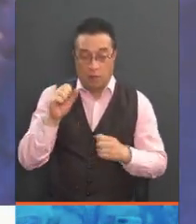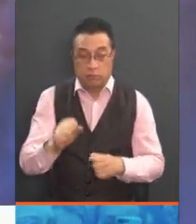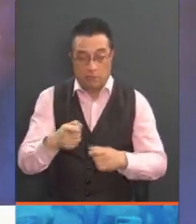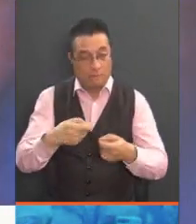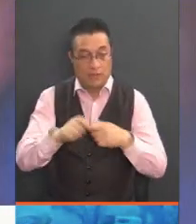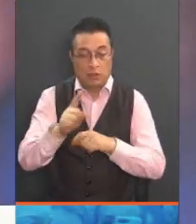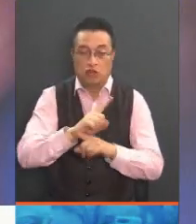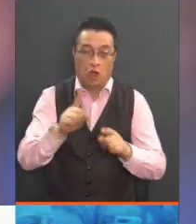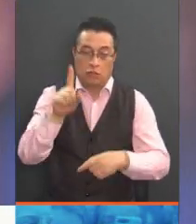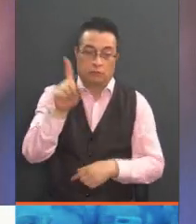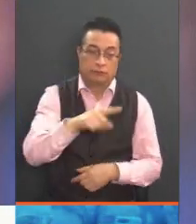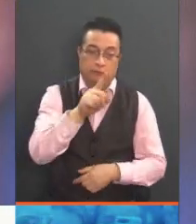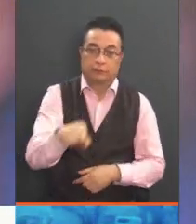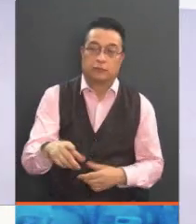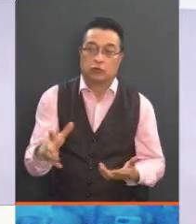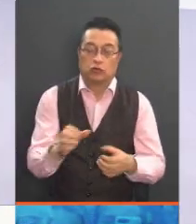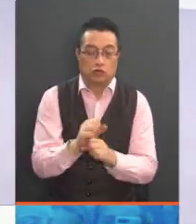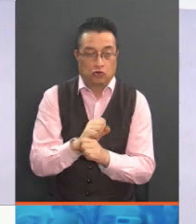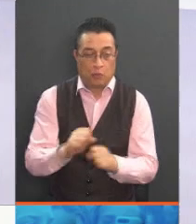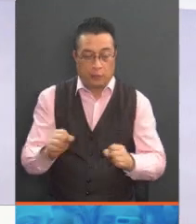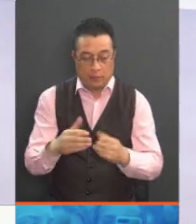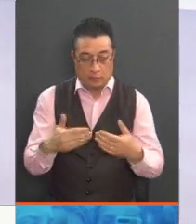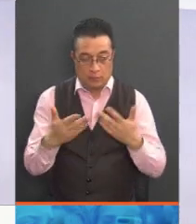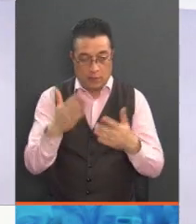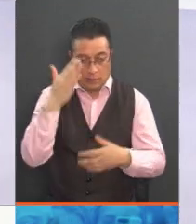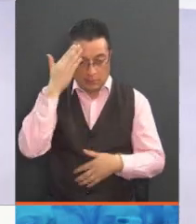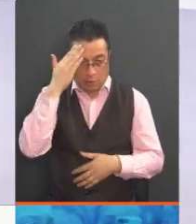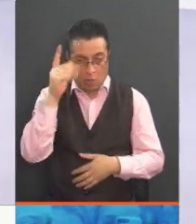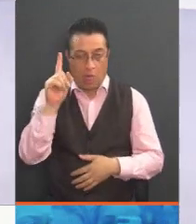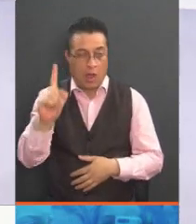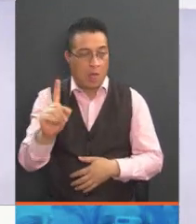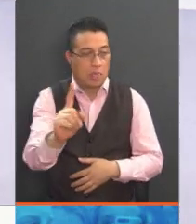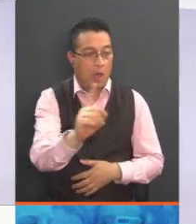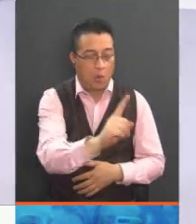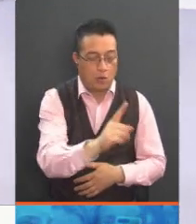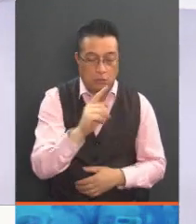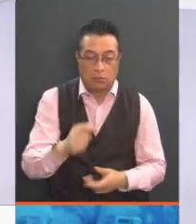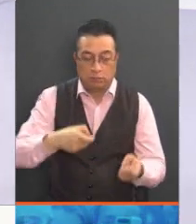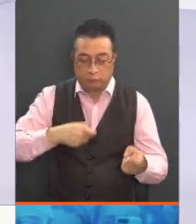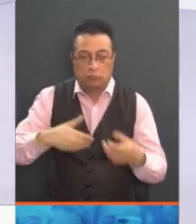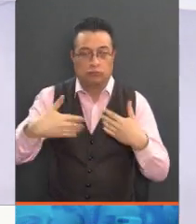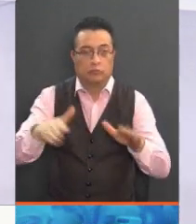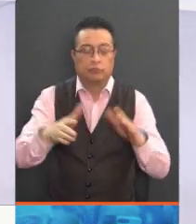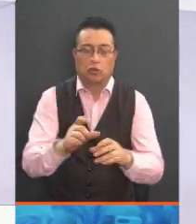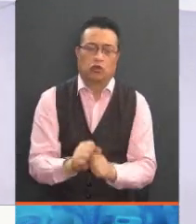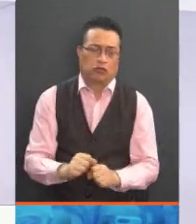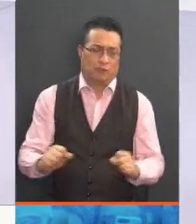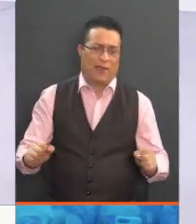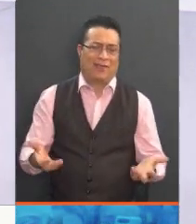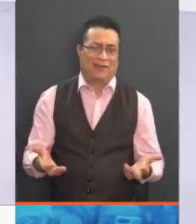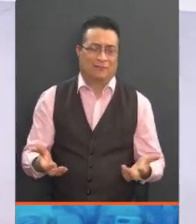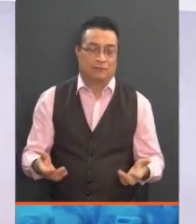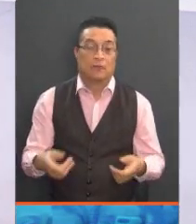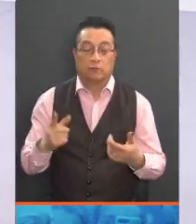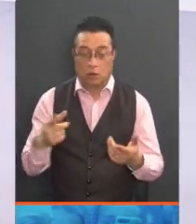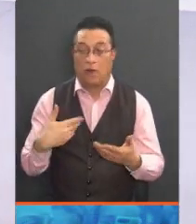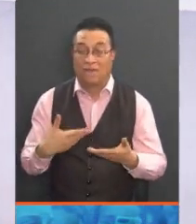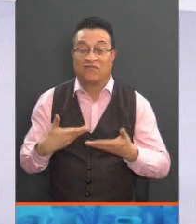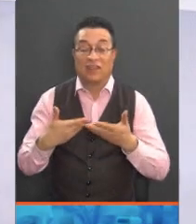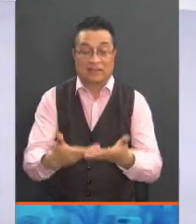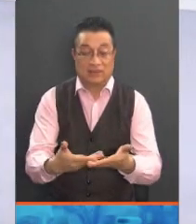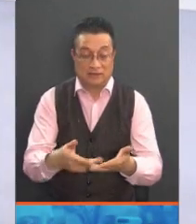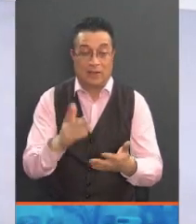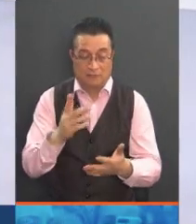armas. No le puedes dejar a la salud mental de cada uno el utilizar o no un arma. Vamos a cerrar con la visita de la Alta Comisionada de